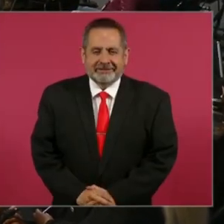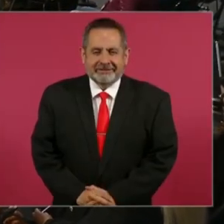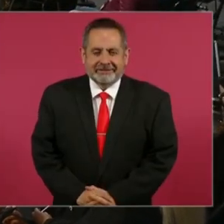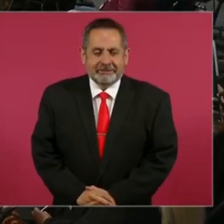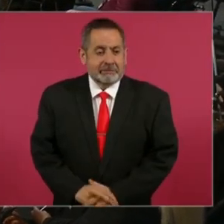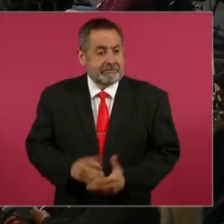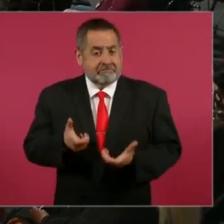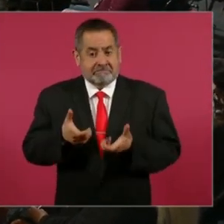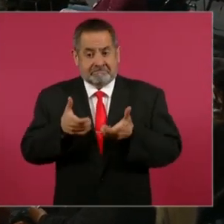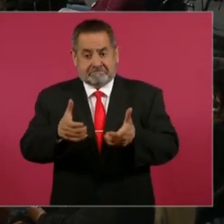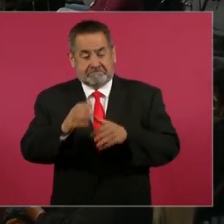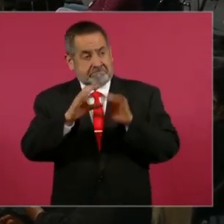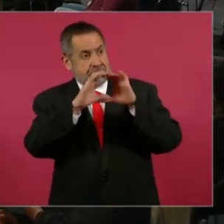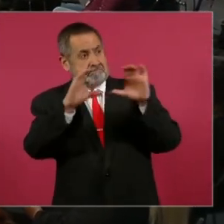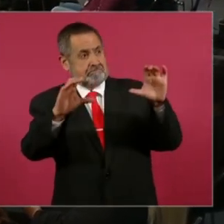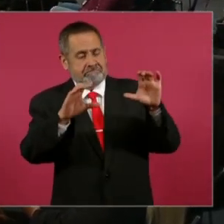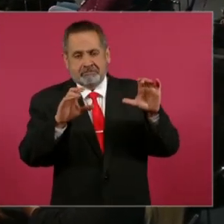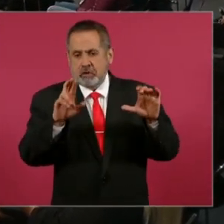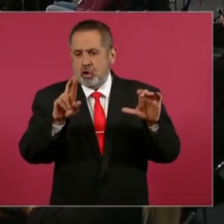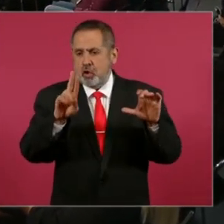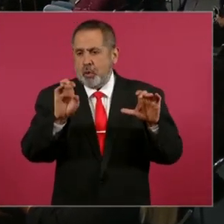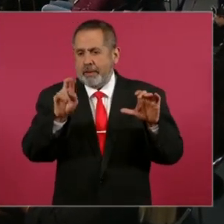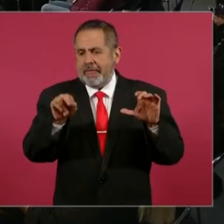Salinas, Carlos Salinas.